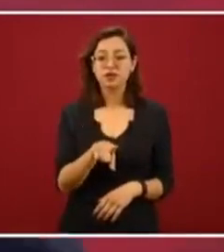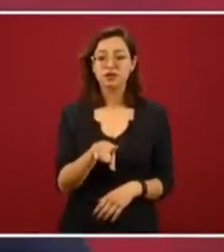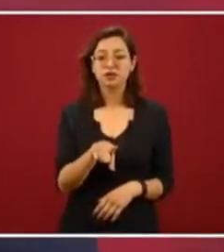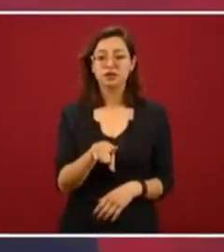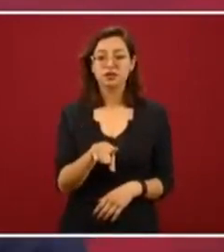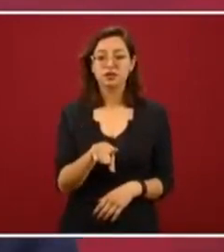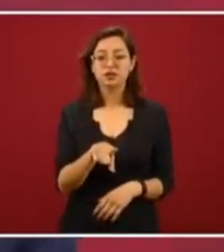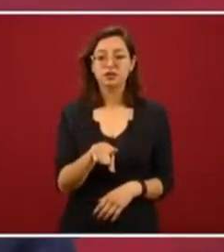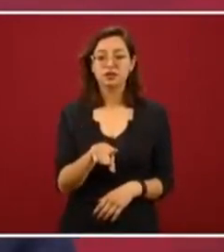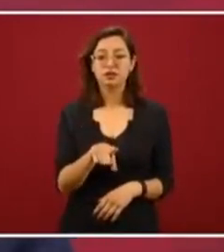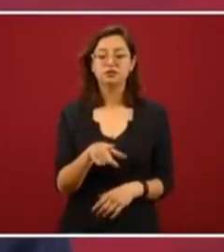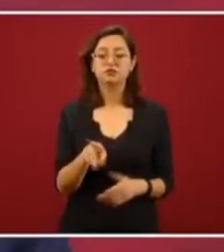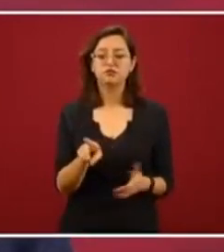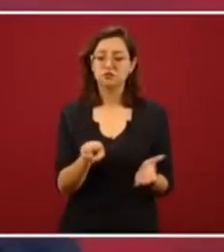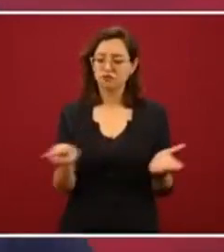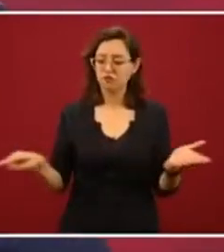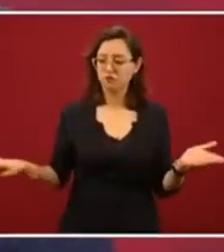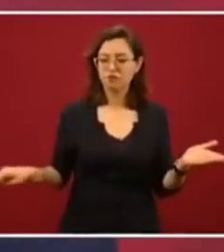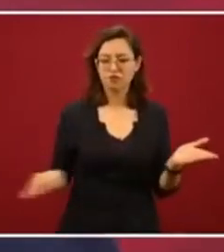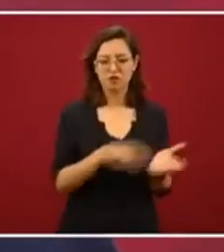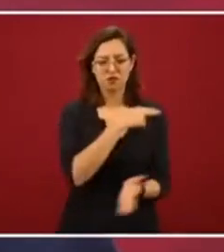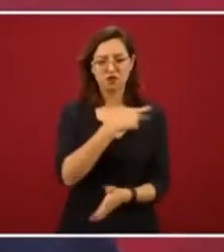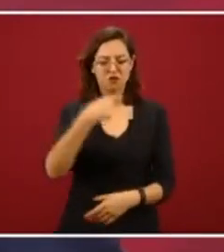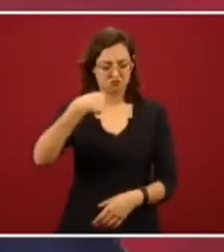voy a firmar un decreto